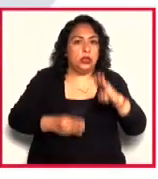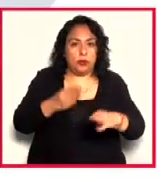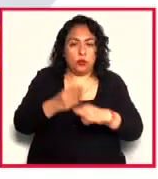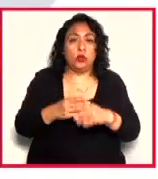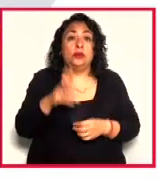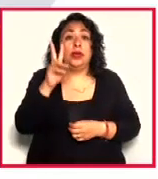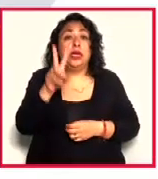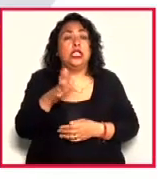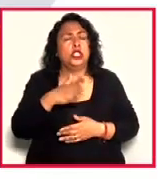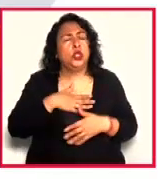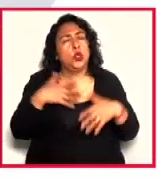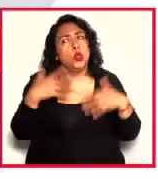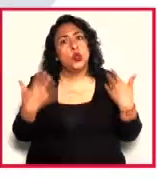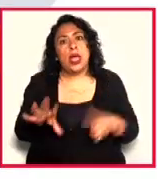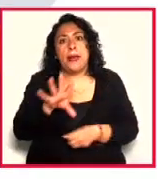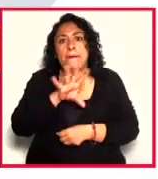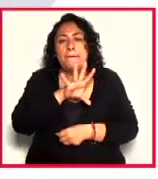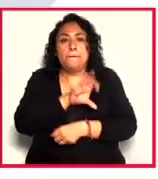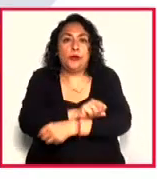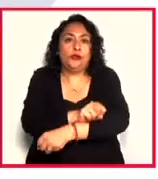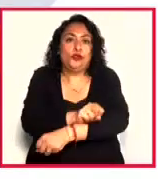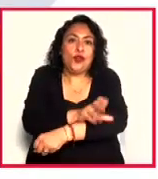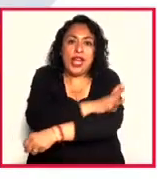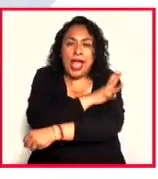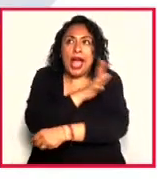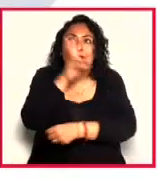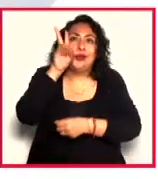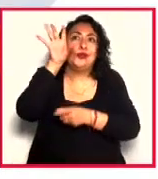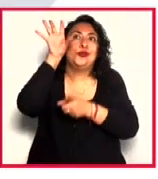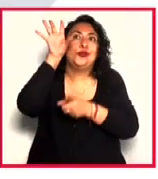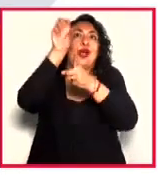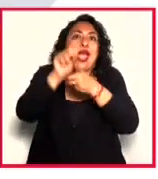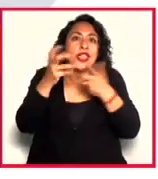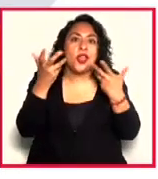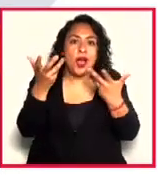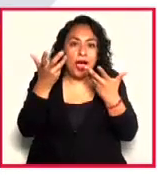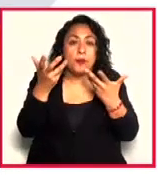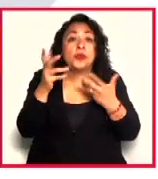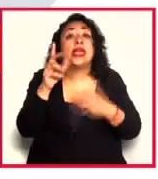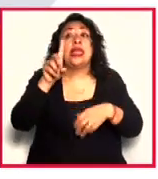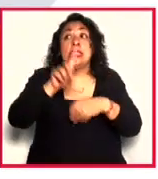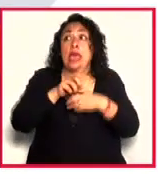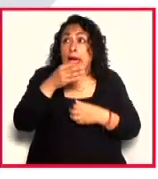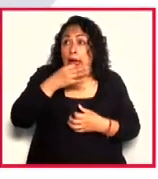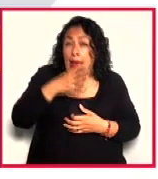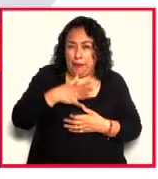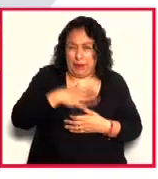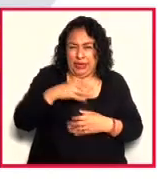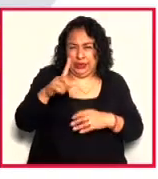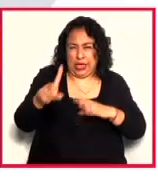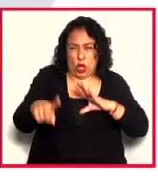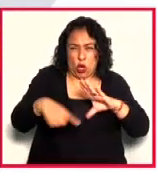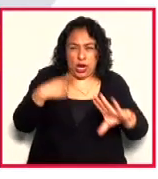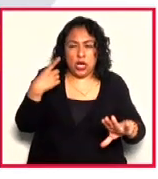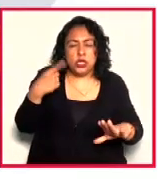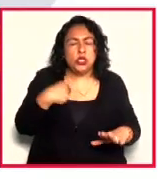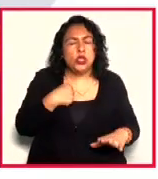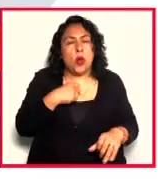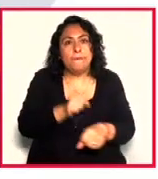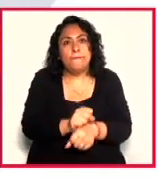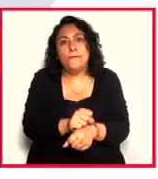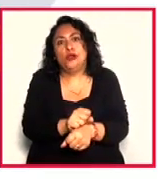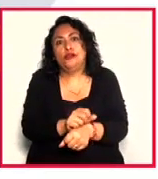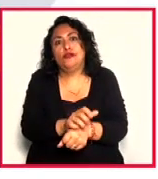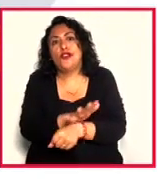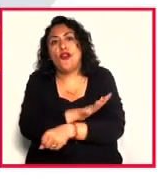muy emocionado porque es uno de mis sueños, y la verdad es que el día en que recibí la noticia por correo me emocioné muchísimo, porque estaba teniendo